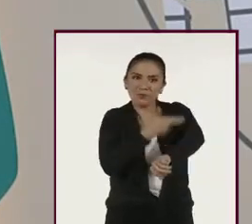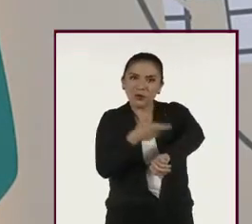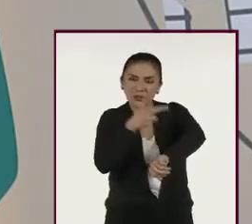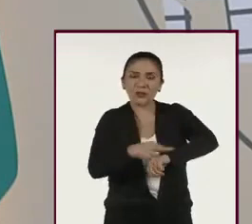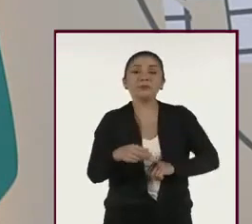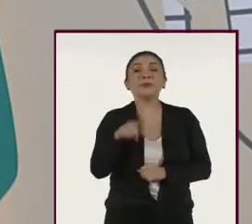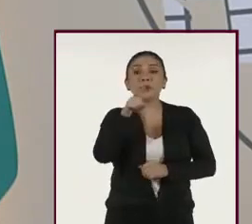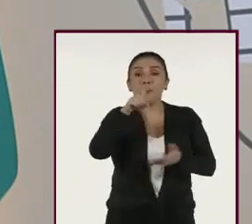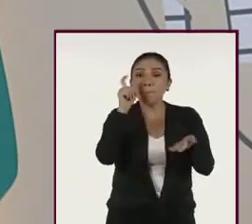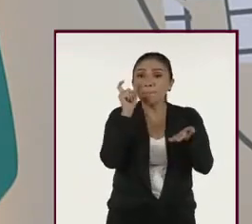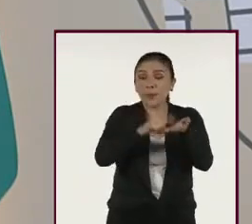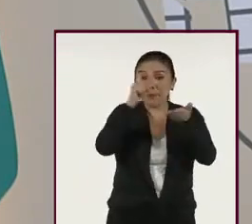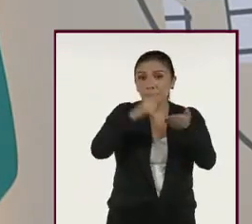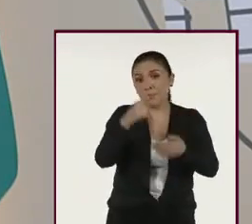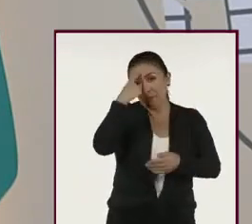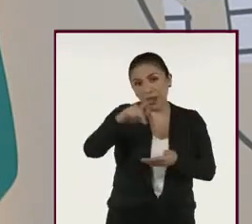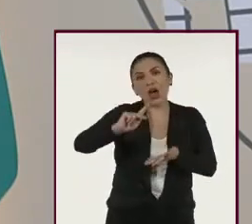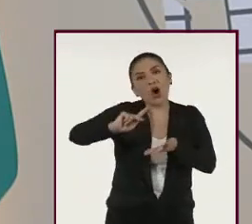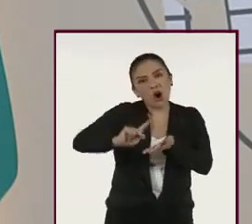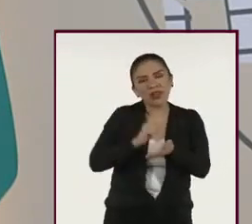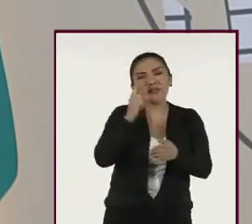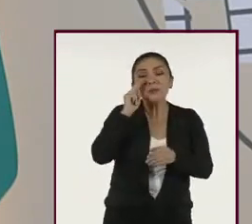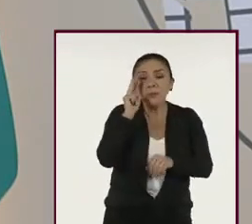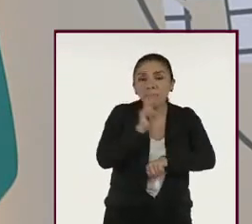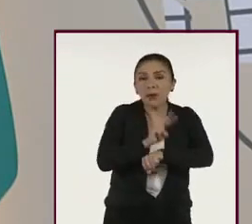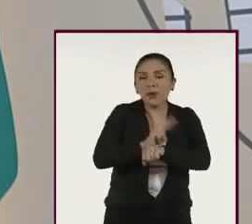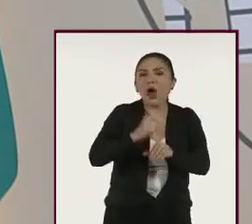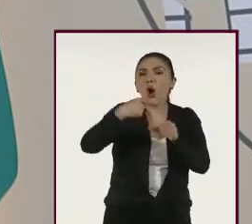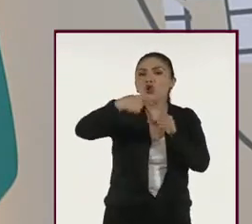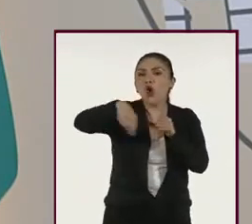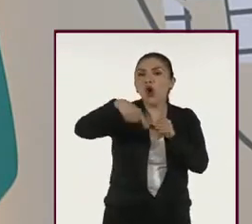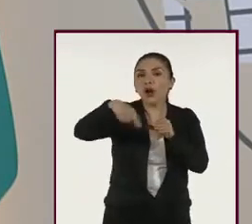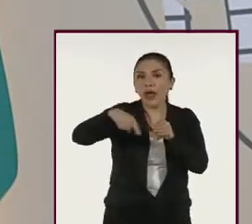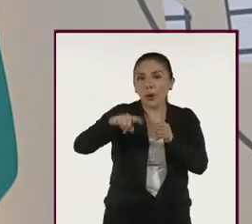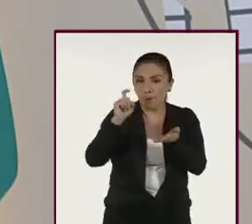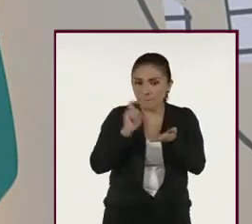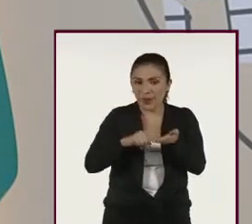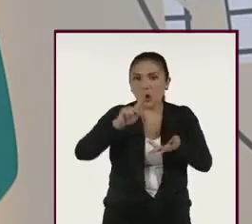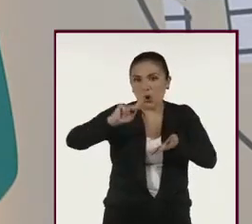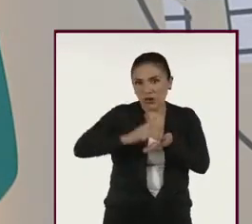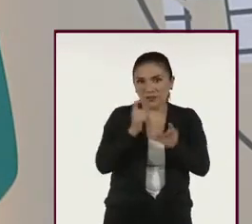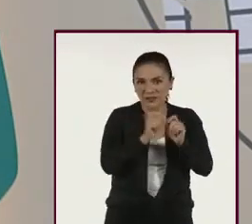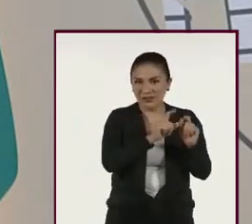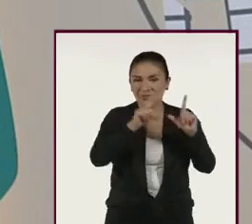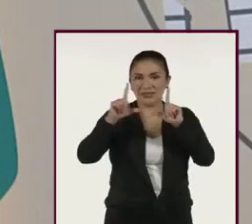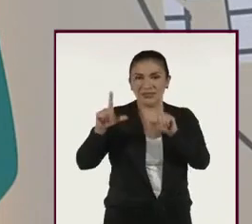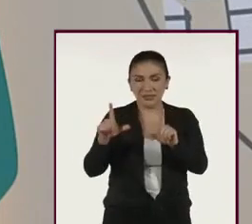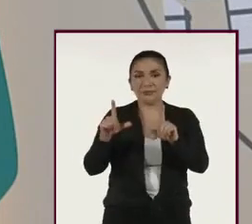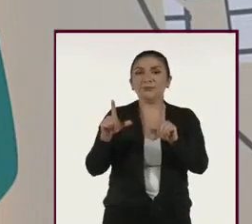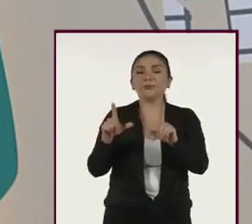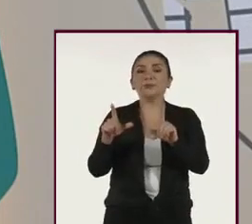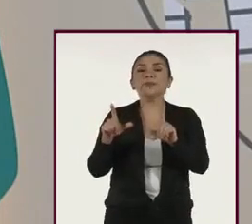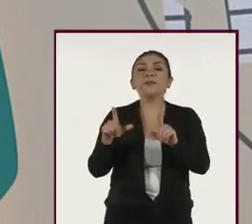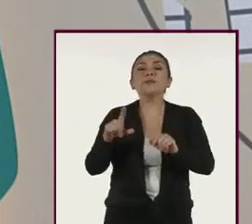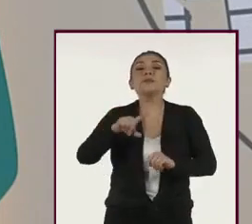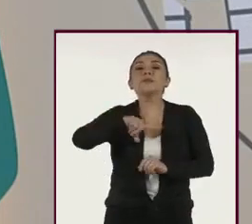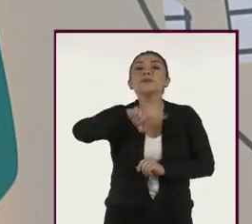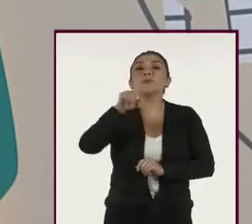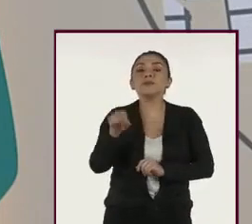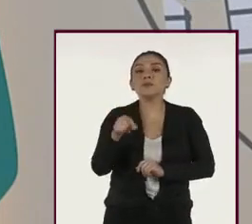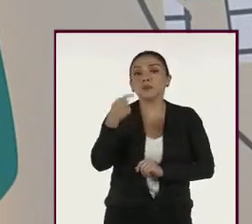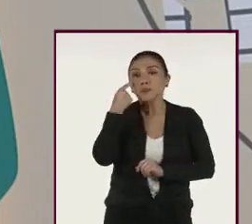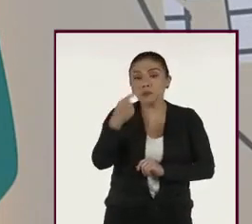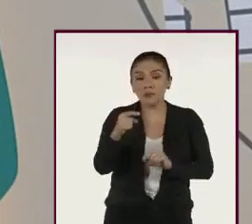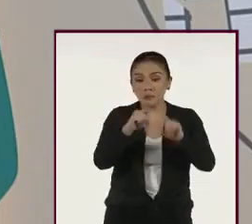que validarlo, hay que reiniciar el registro, es decir, van a iniciar otra sesión y en